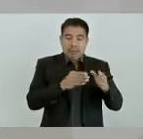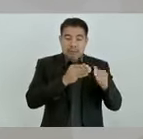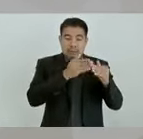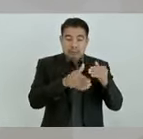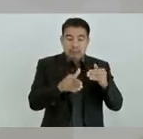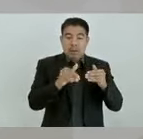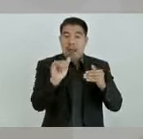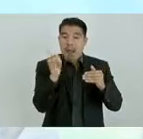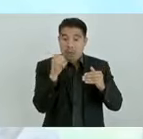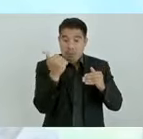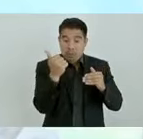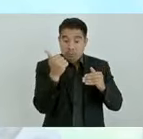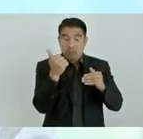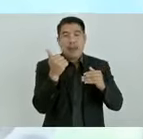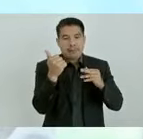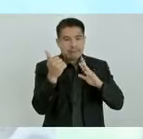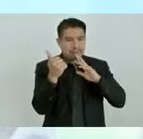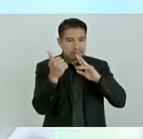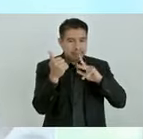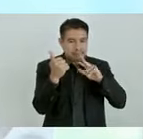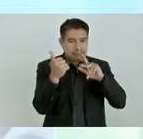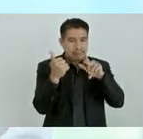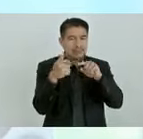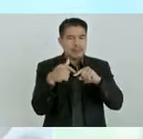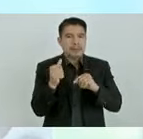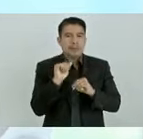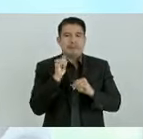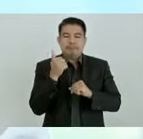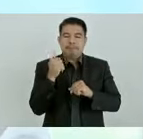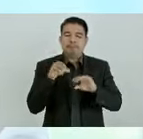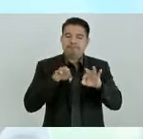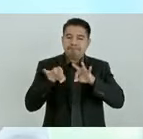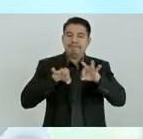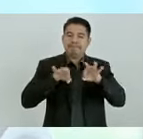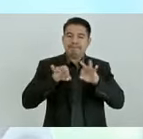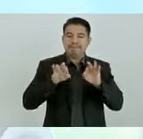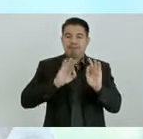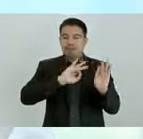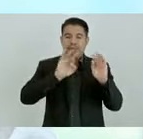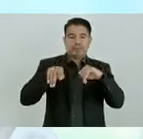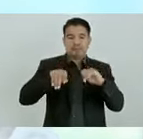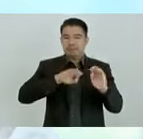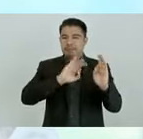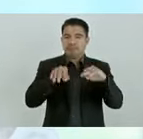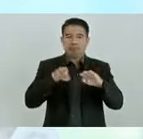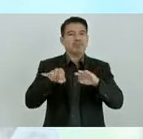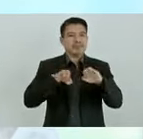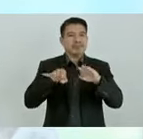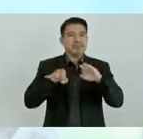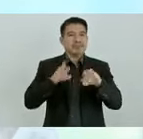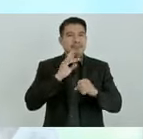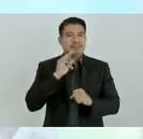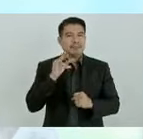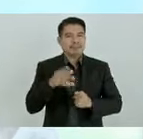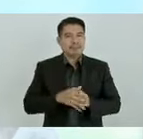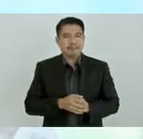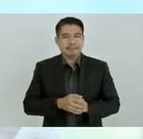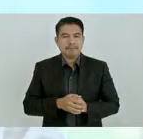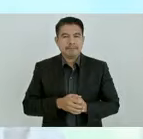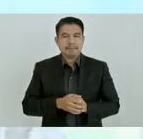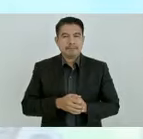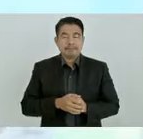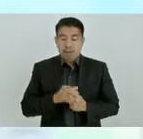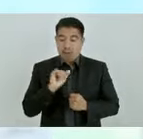de agosto empezaron a recuperarse los empleos perdidos y